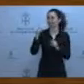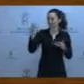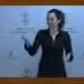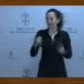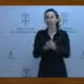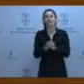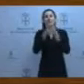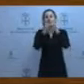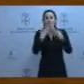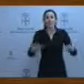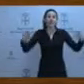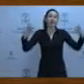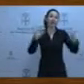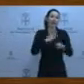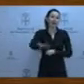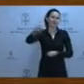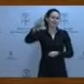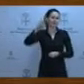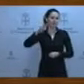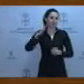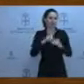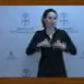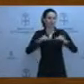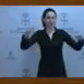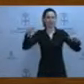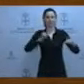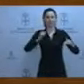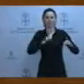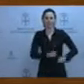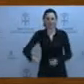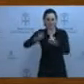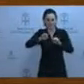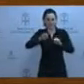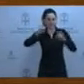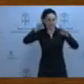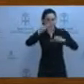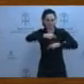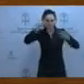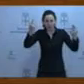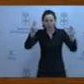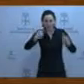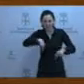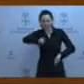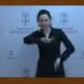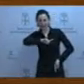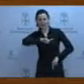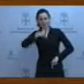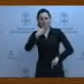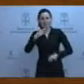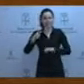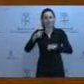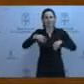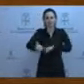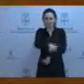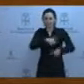Hombre, que en materia de igualdad de oportunidades, de defensa de la educación pública, se nos trata de acusar de teatro y se nos compara al